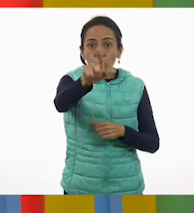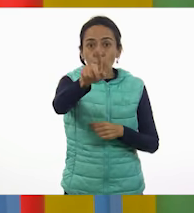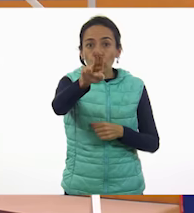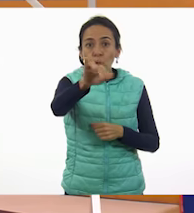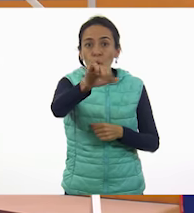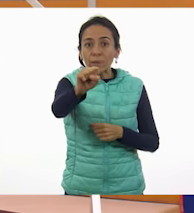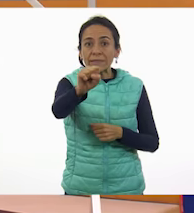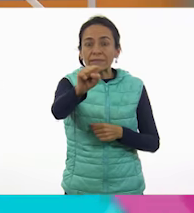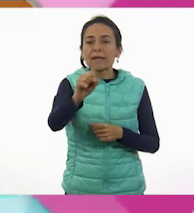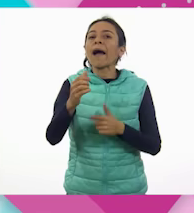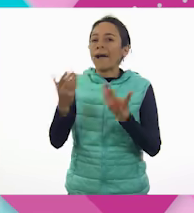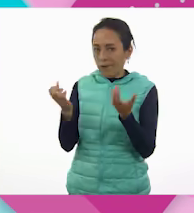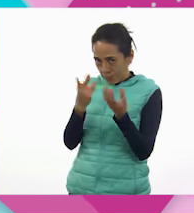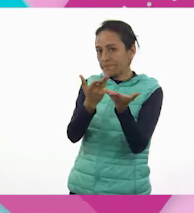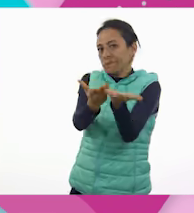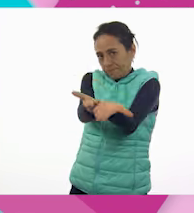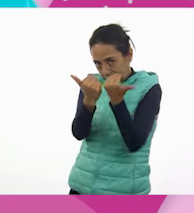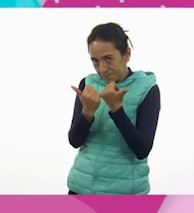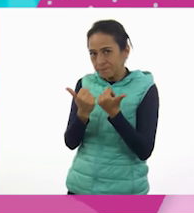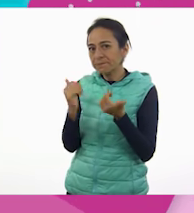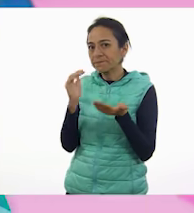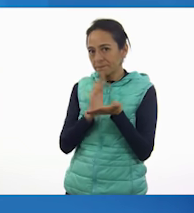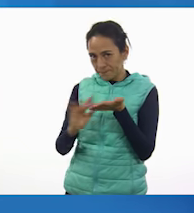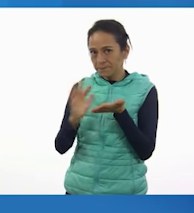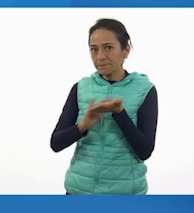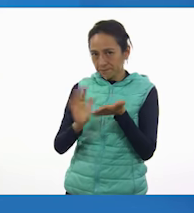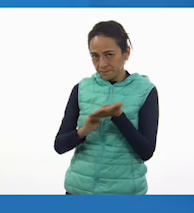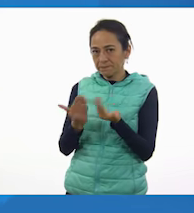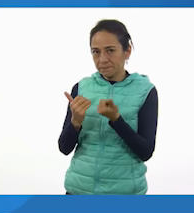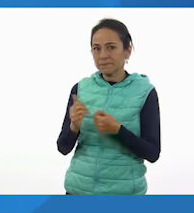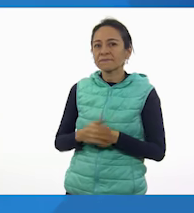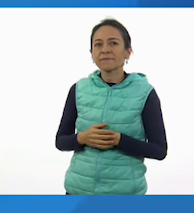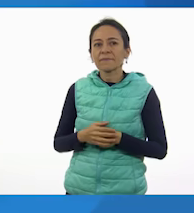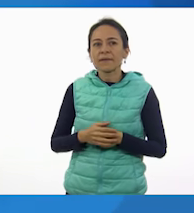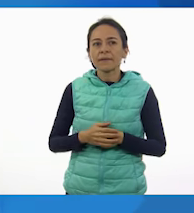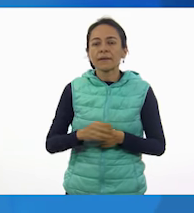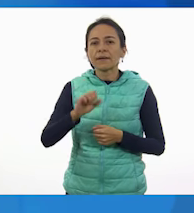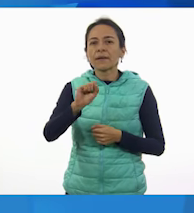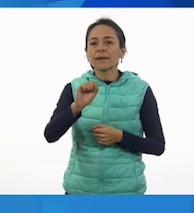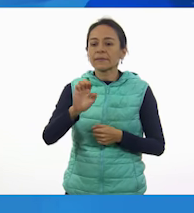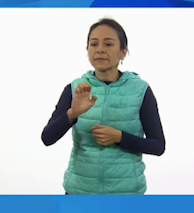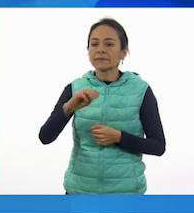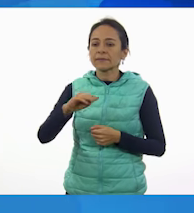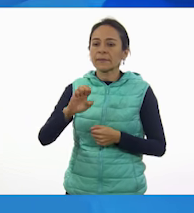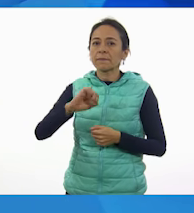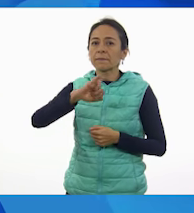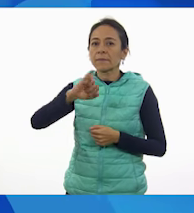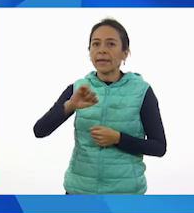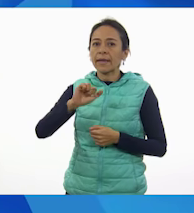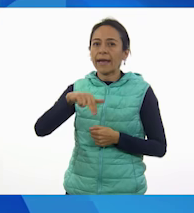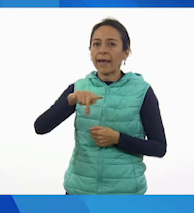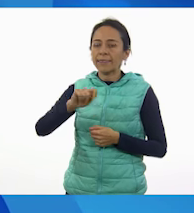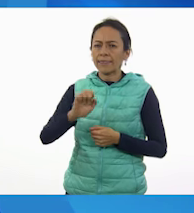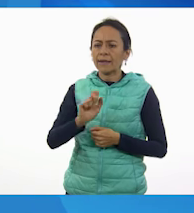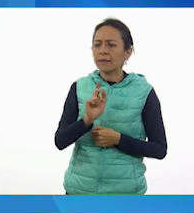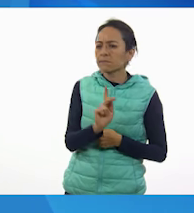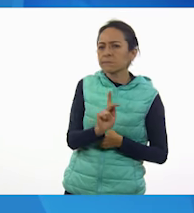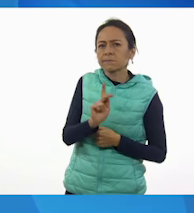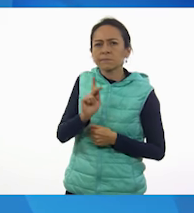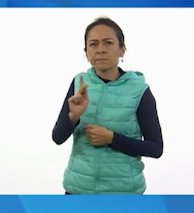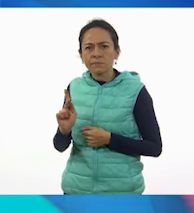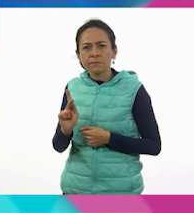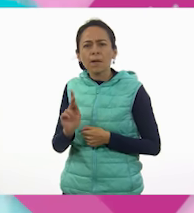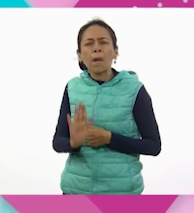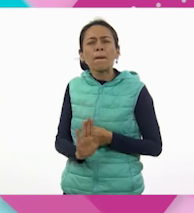que nos diga la definición, por favor, maestro. Semejante. Que semeja o se parece a alguien